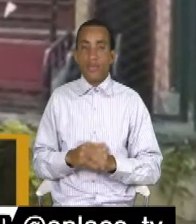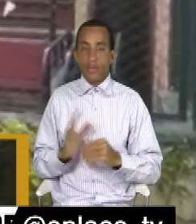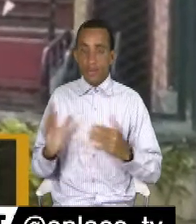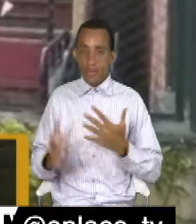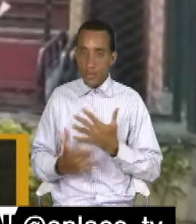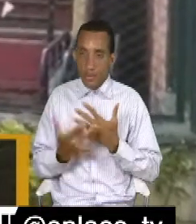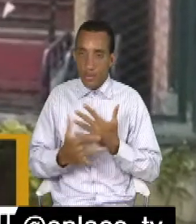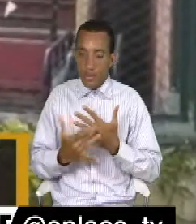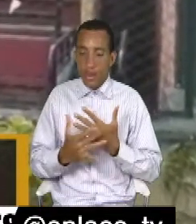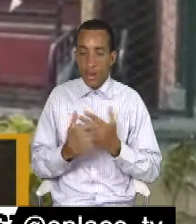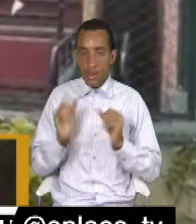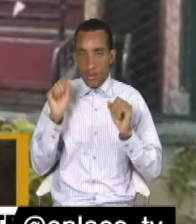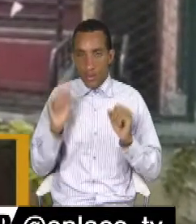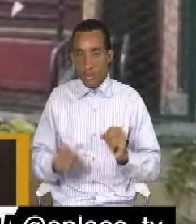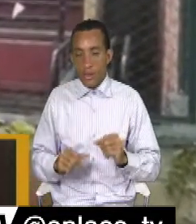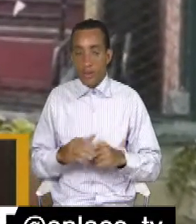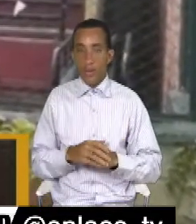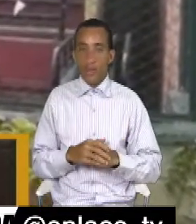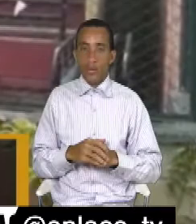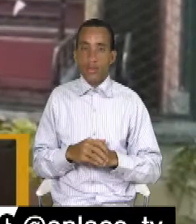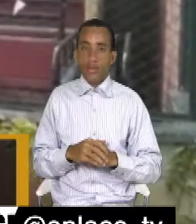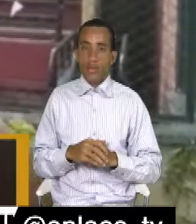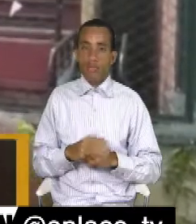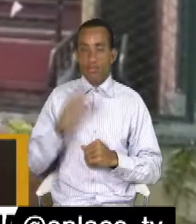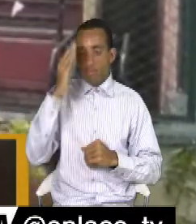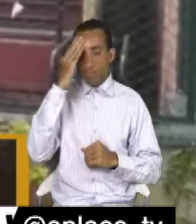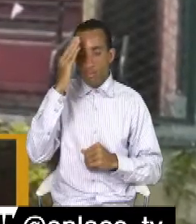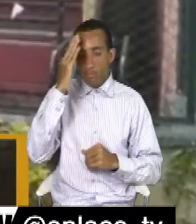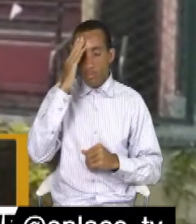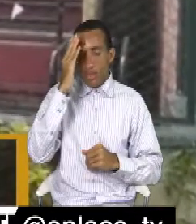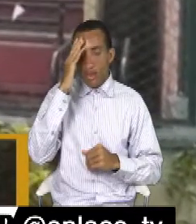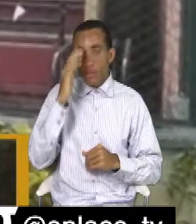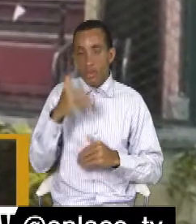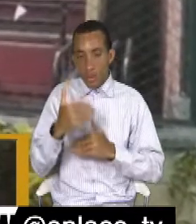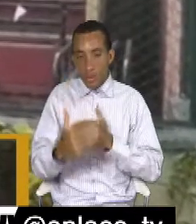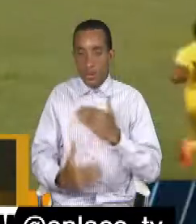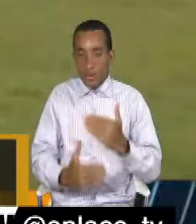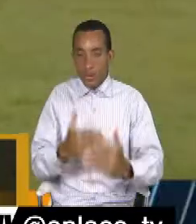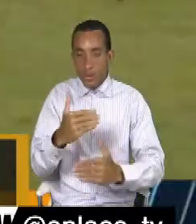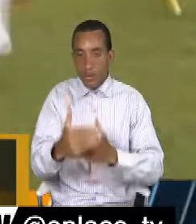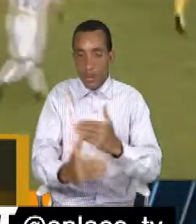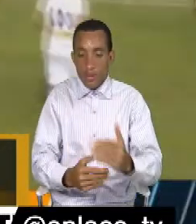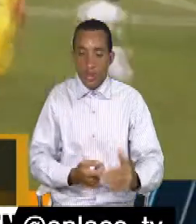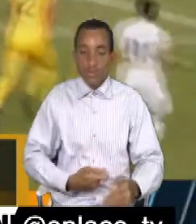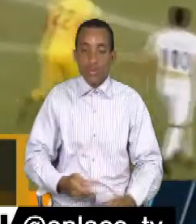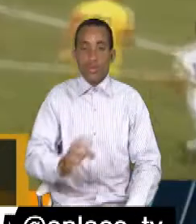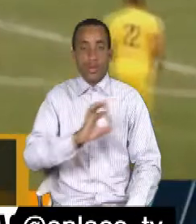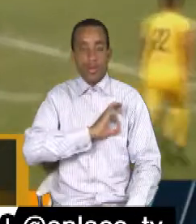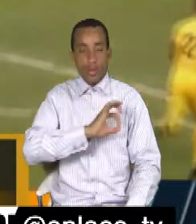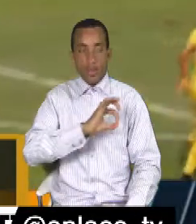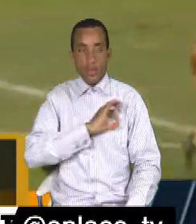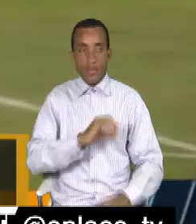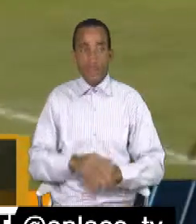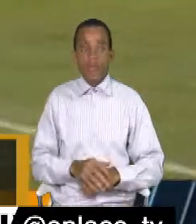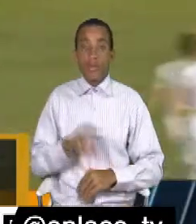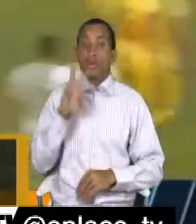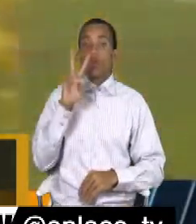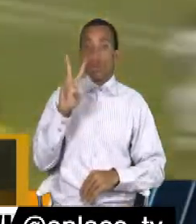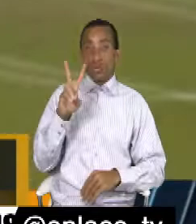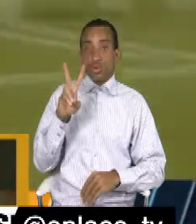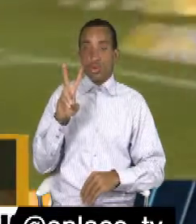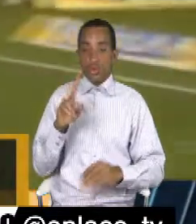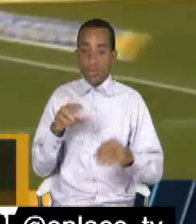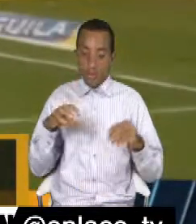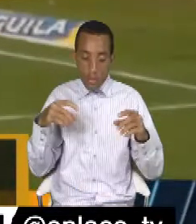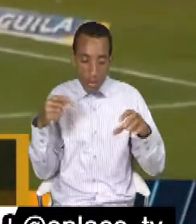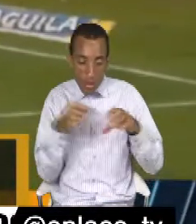va a motivar, pero bueno, sabemos que esto es solo un paso y ahora seguimos otro el día sábado. Con estas dos anotaciones, los aurinegros marcaron